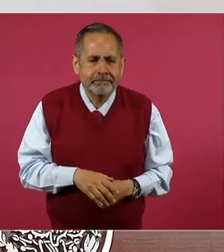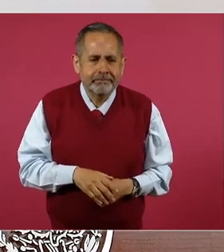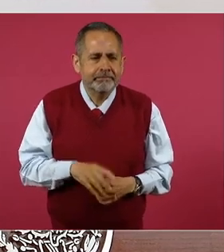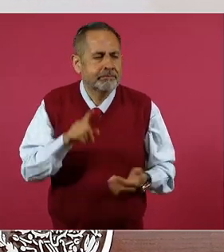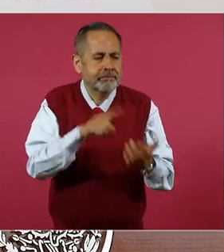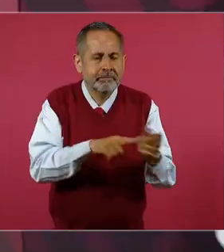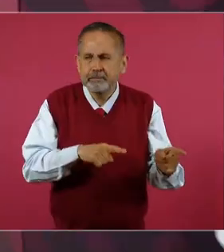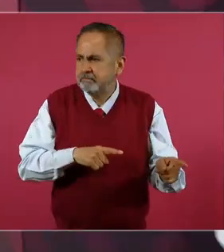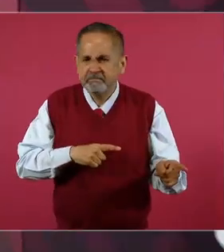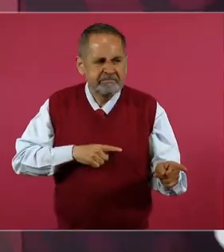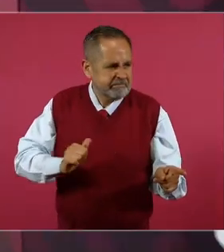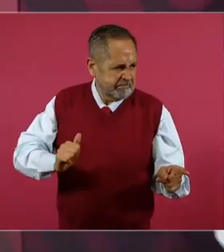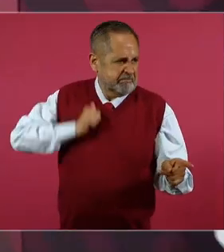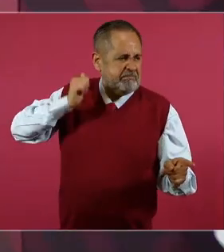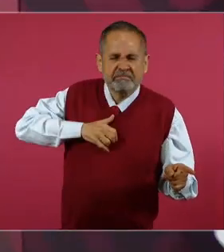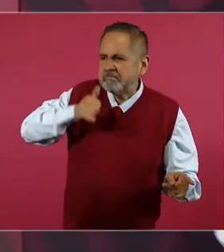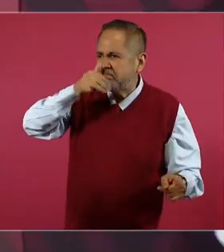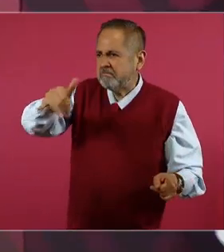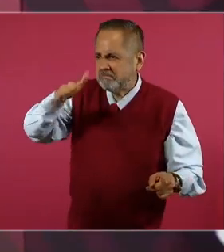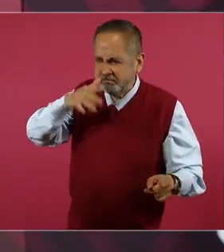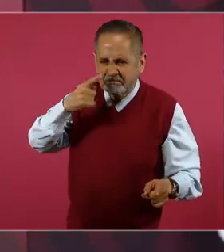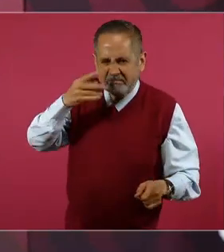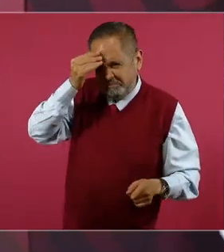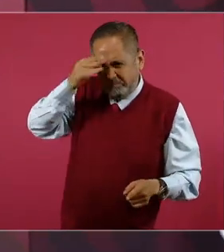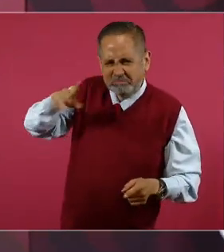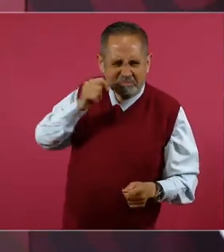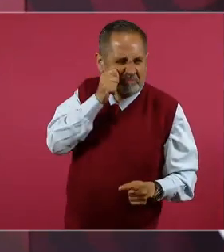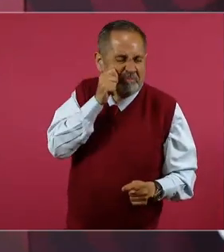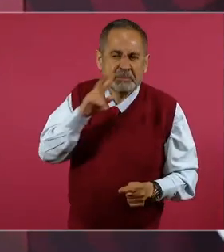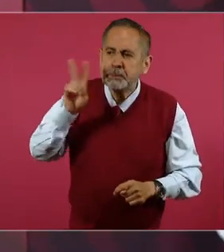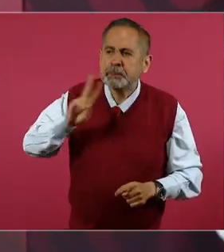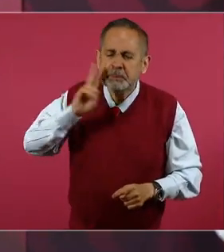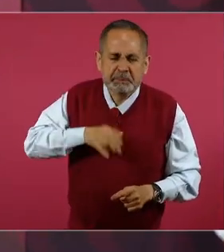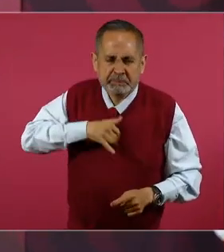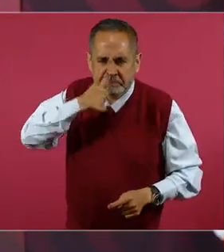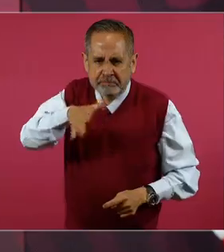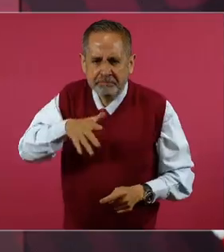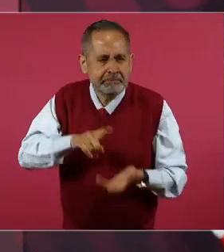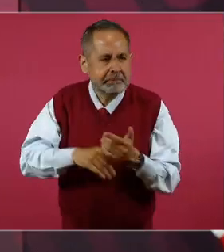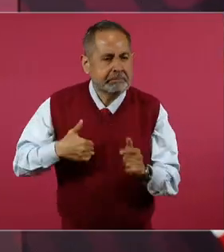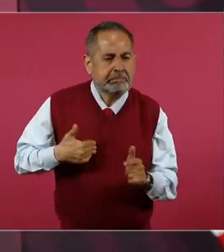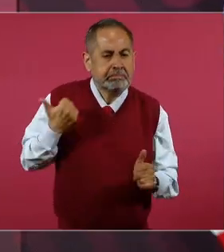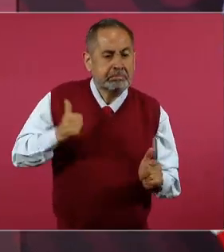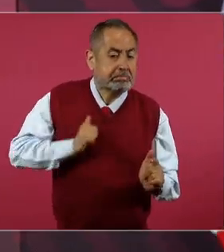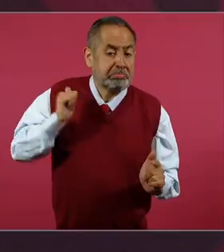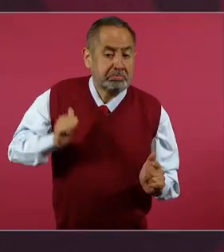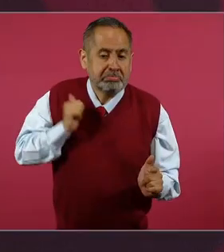se aprovecha de las circunstancias, oportunistas,